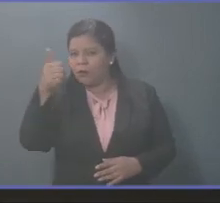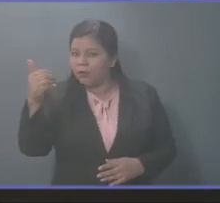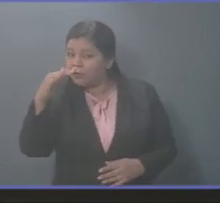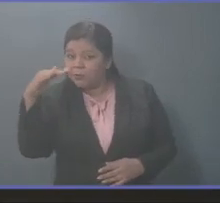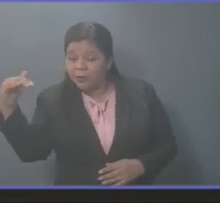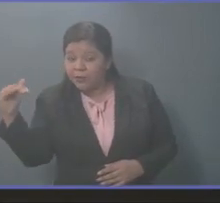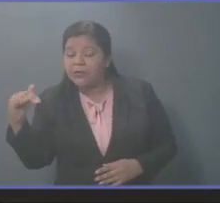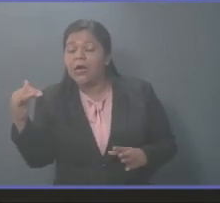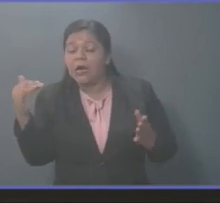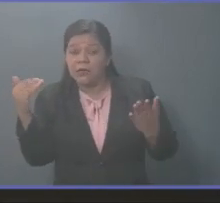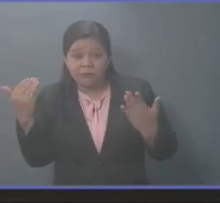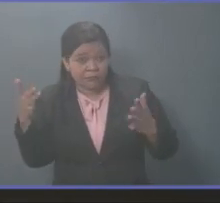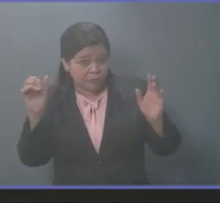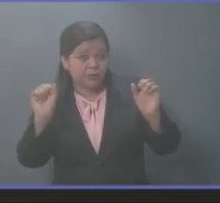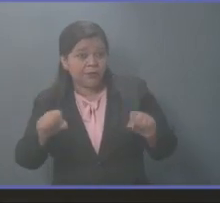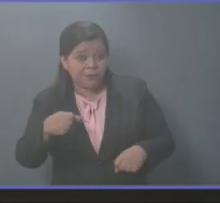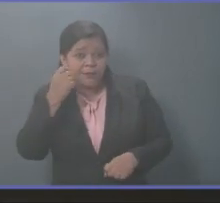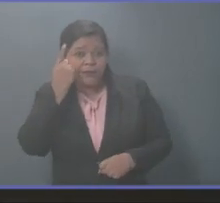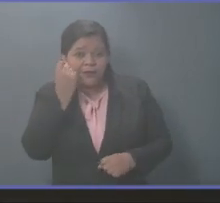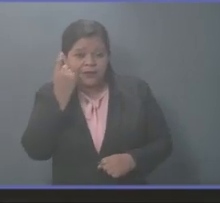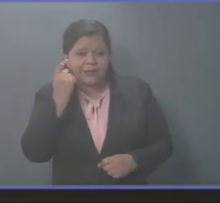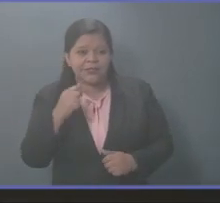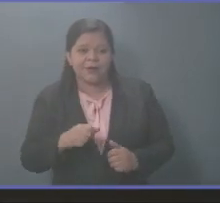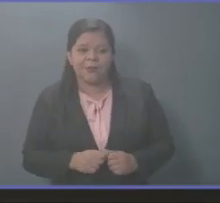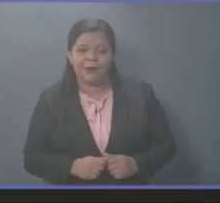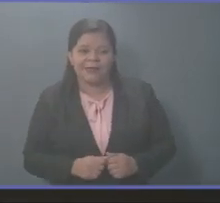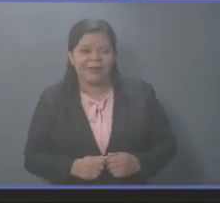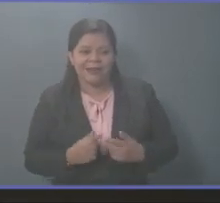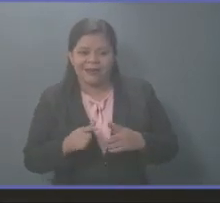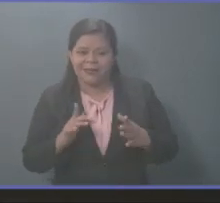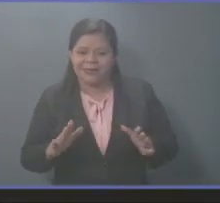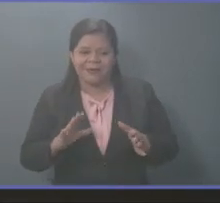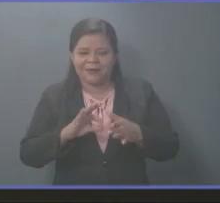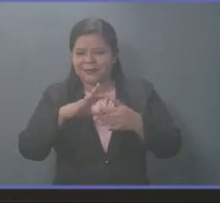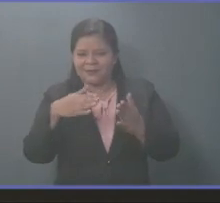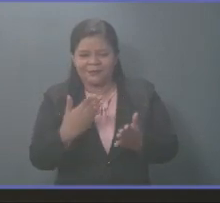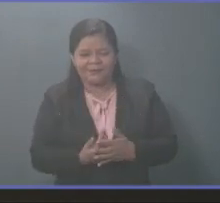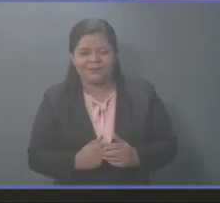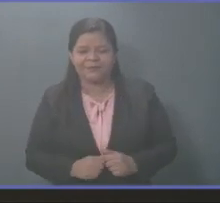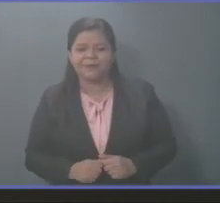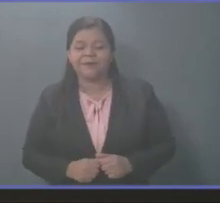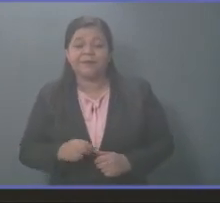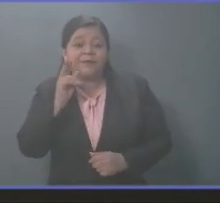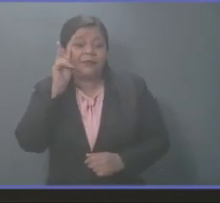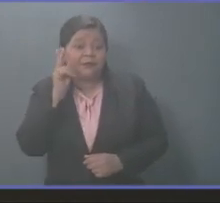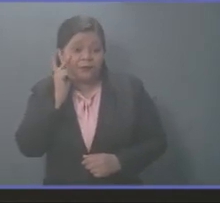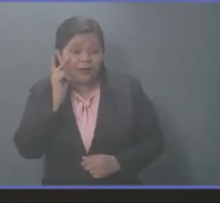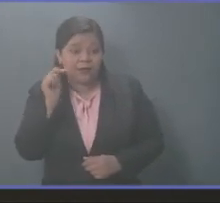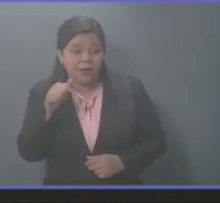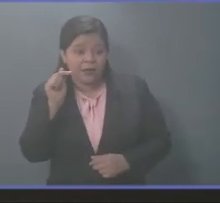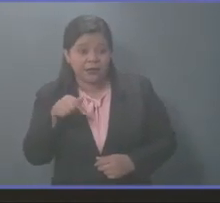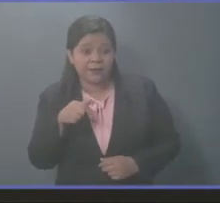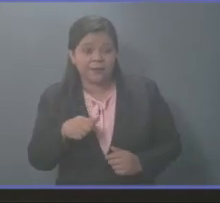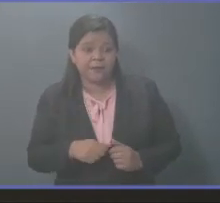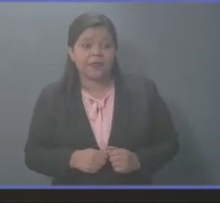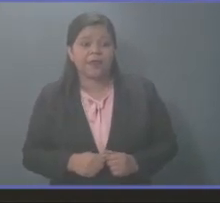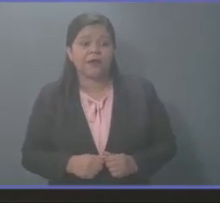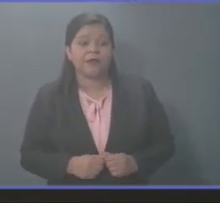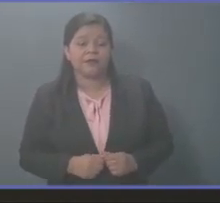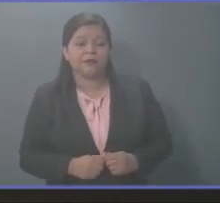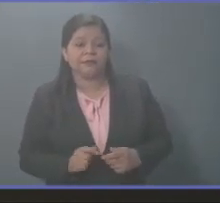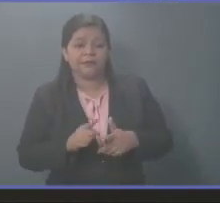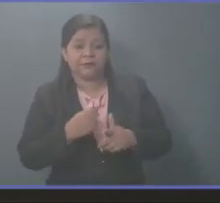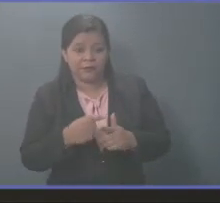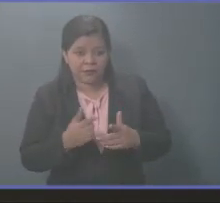puede entender con profundidad ese significado, es en El Salvador, porque venimos de